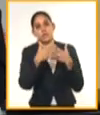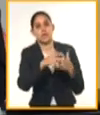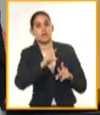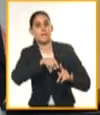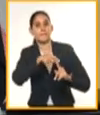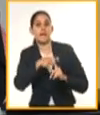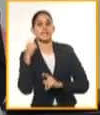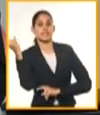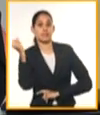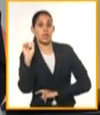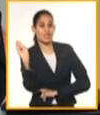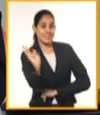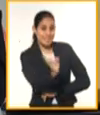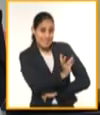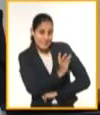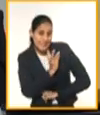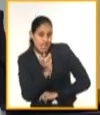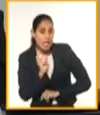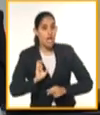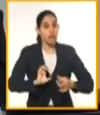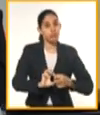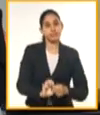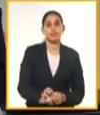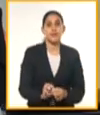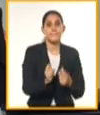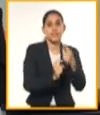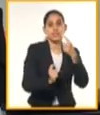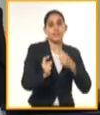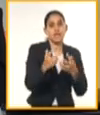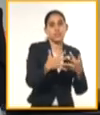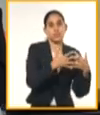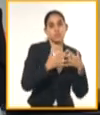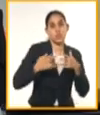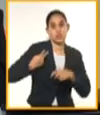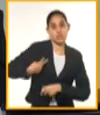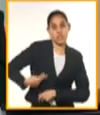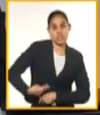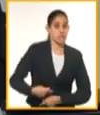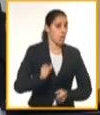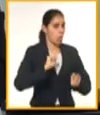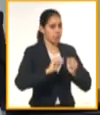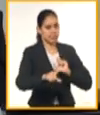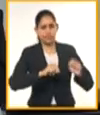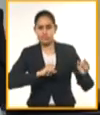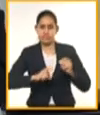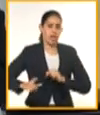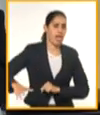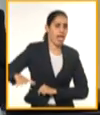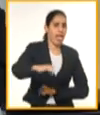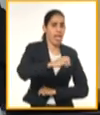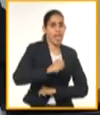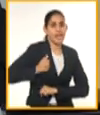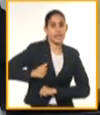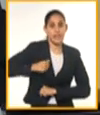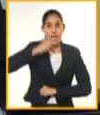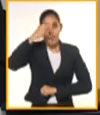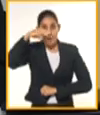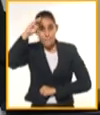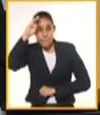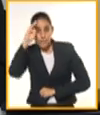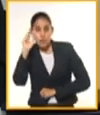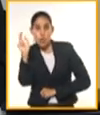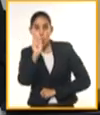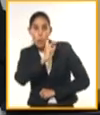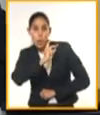Tres de los principales socios comerciales de Estados Unidos, China, donde compran casi todo, y México y Canadá, pues sus fronteras con los que